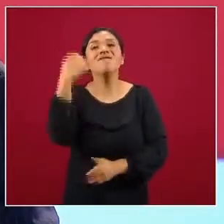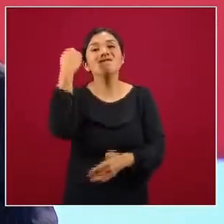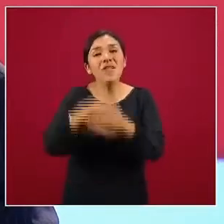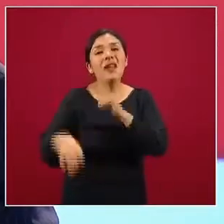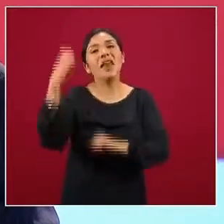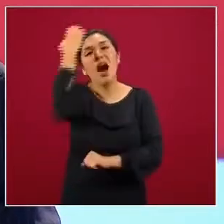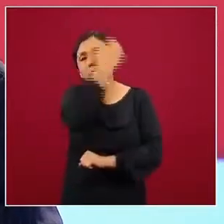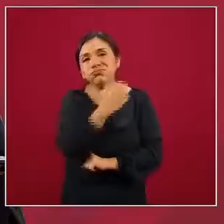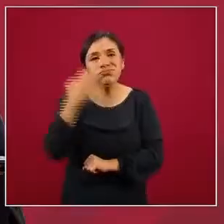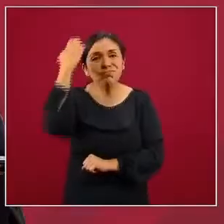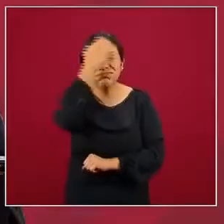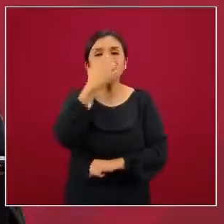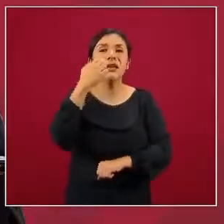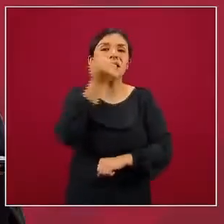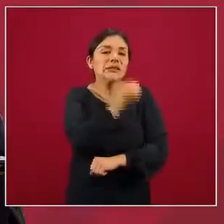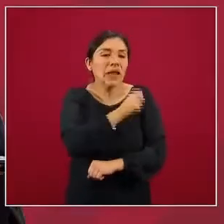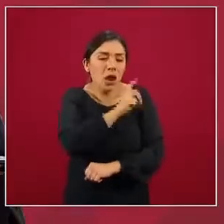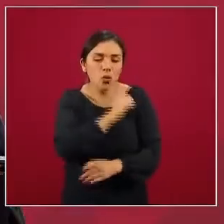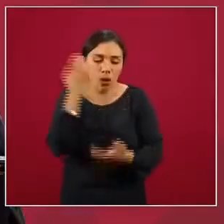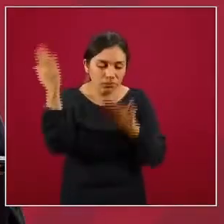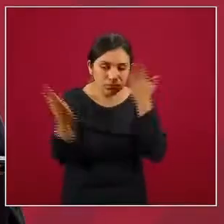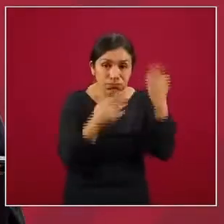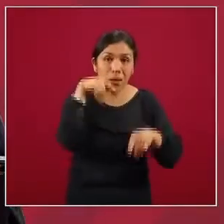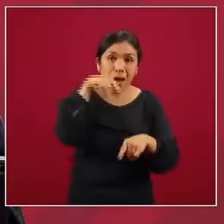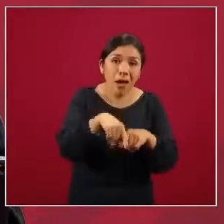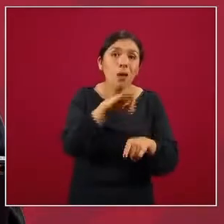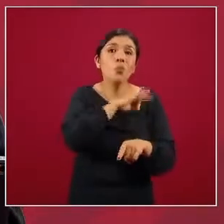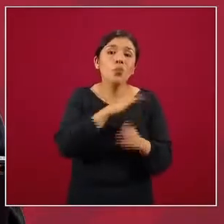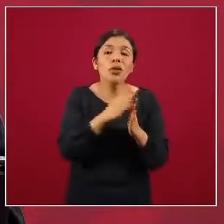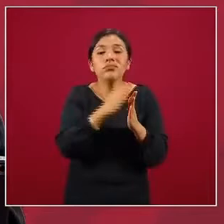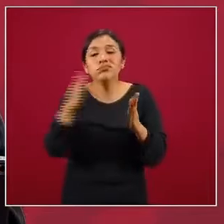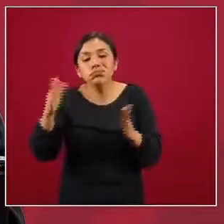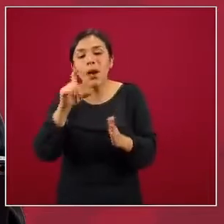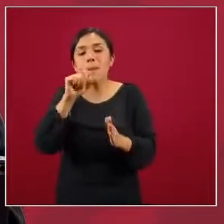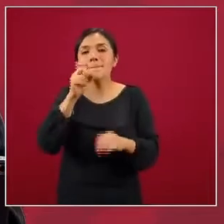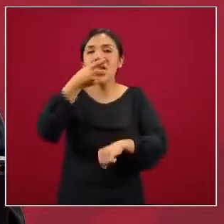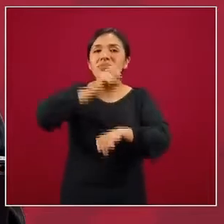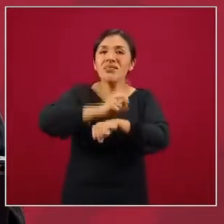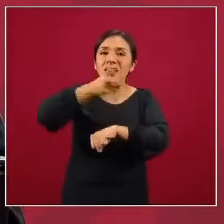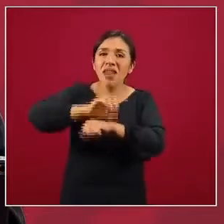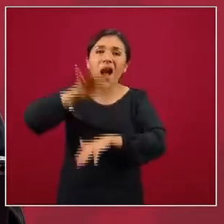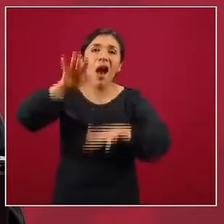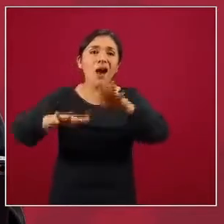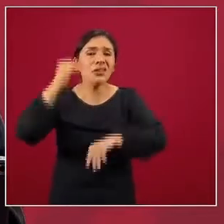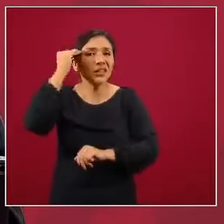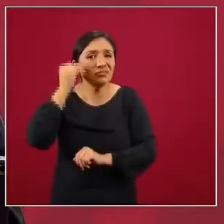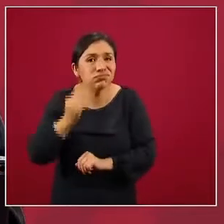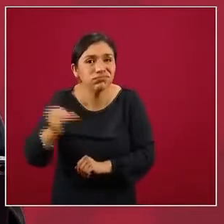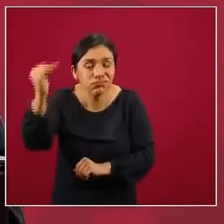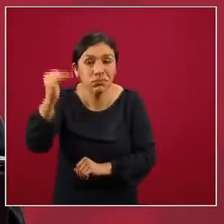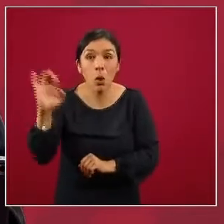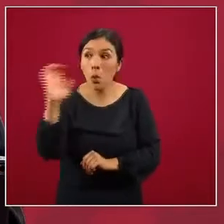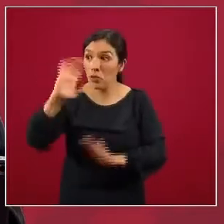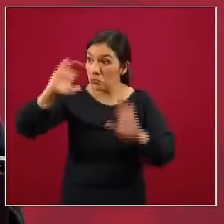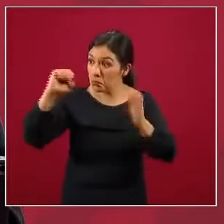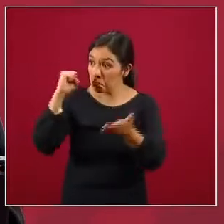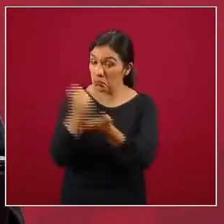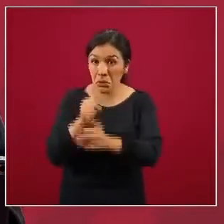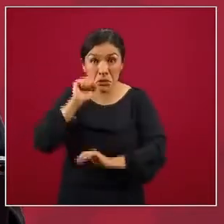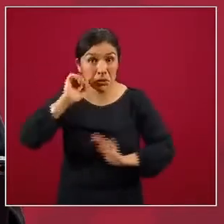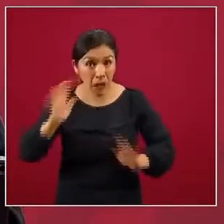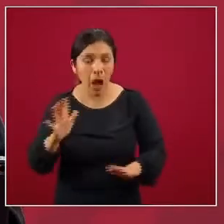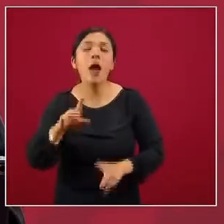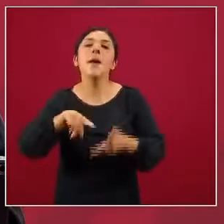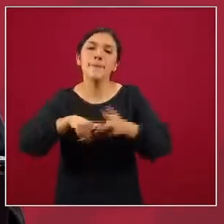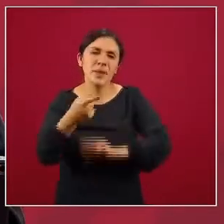verificación sanitaria. Y esto puede llevar hasta 20 días, a veces un poco más, y en cuanto esté liberada, se